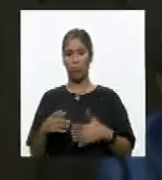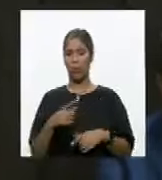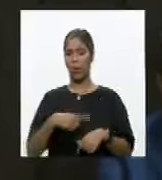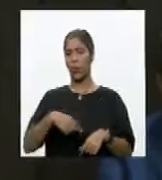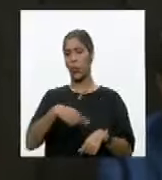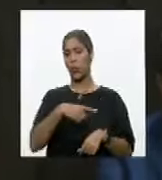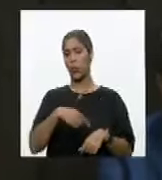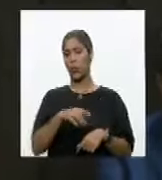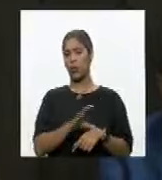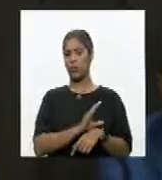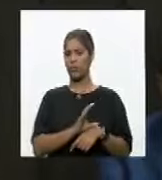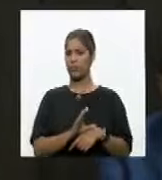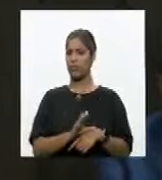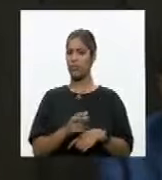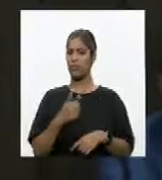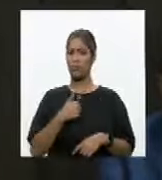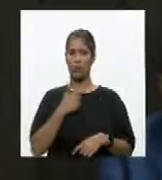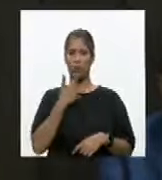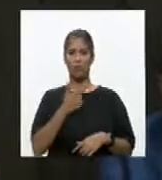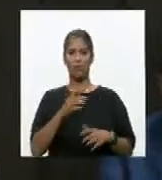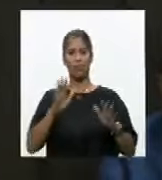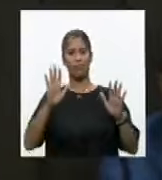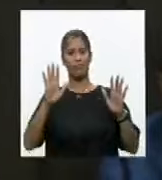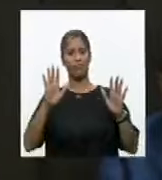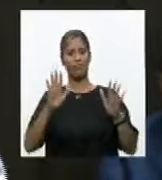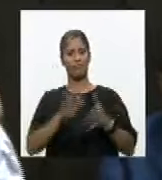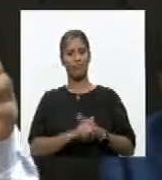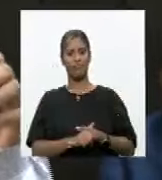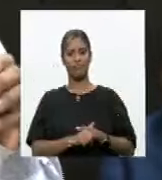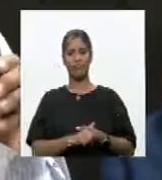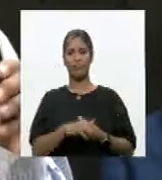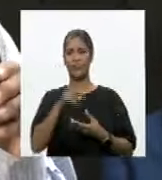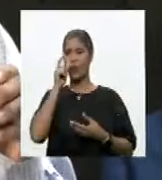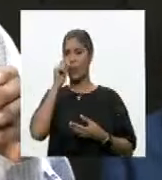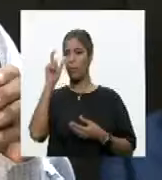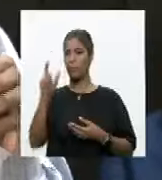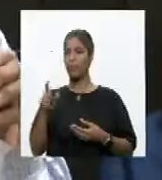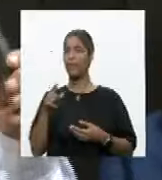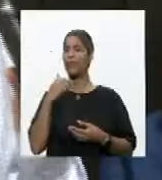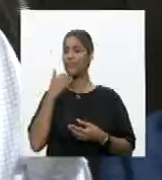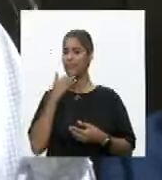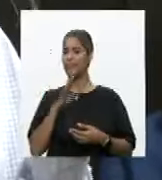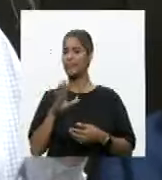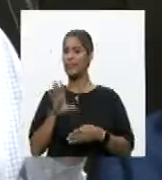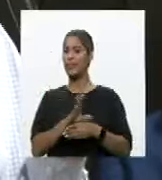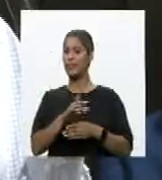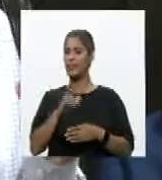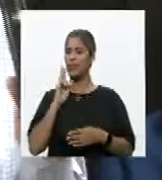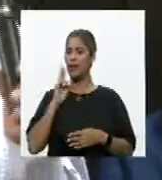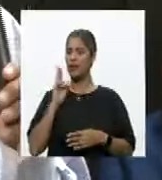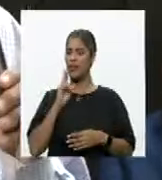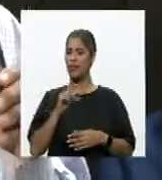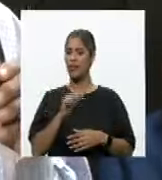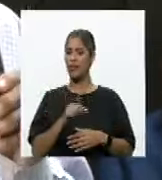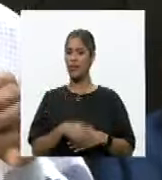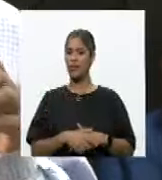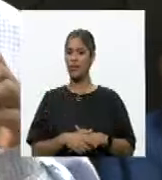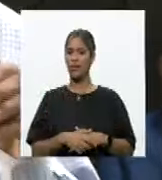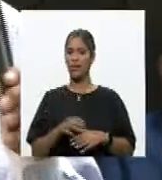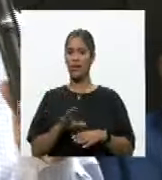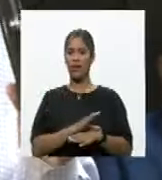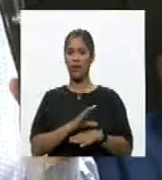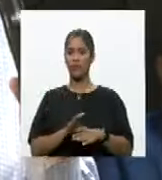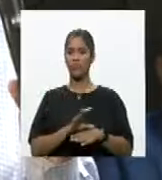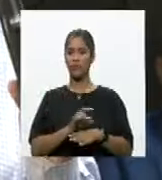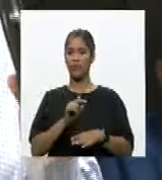rato, las canciones de Ali, yo dije, coño, chico, le pasó algo a Ali. Porque para que esta gente ponga en la radio las canciones de